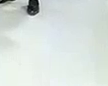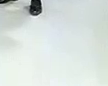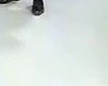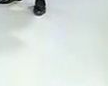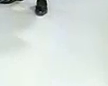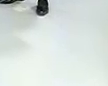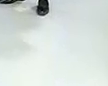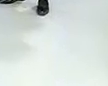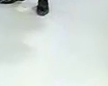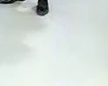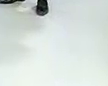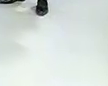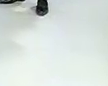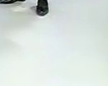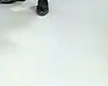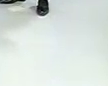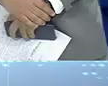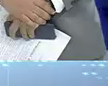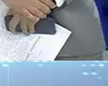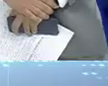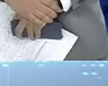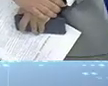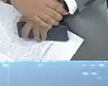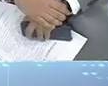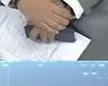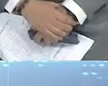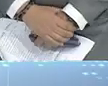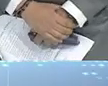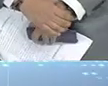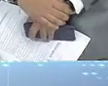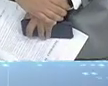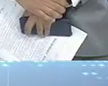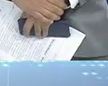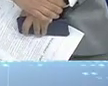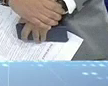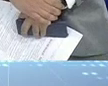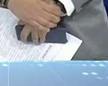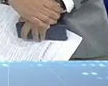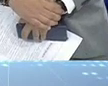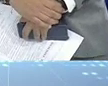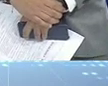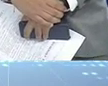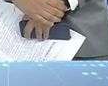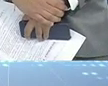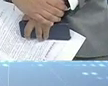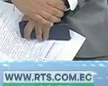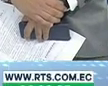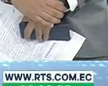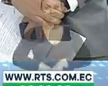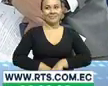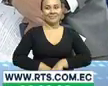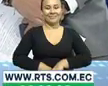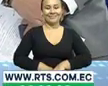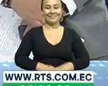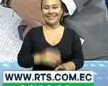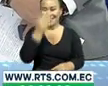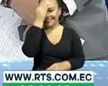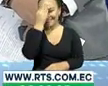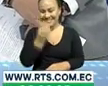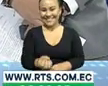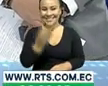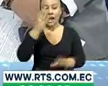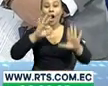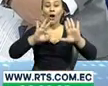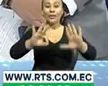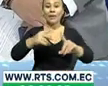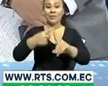bienvenidísimos al octavo mes del año, don José Luis. ¡Hola! Los honores del caso para el octavo mes del año. Los